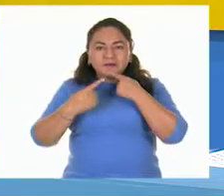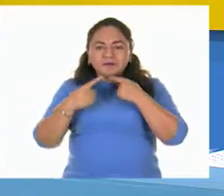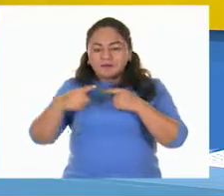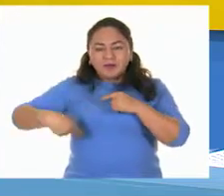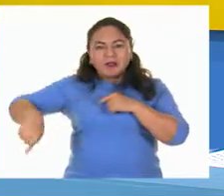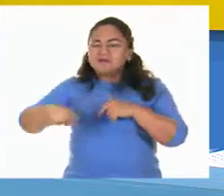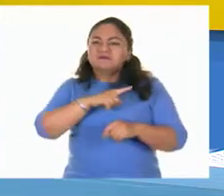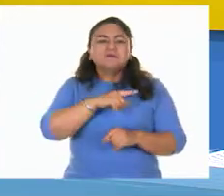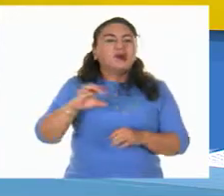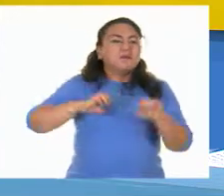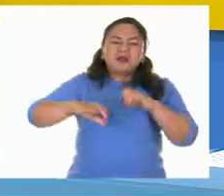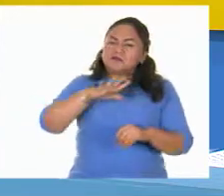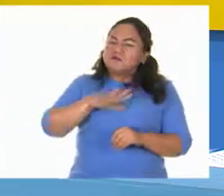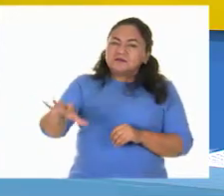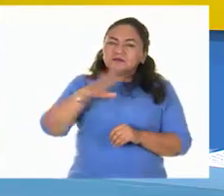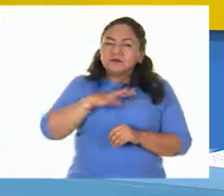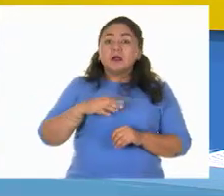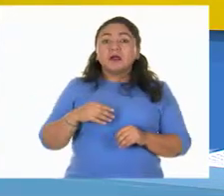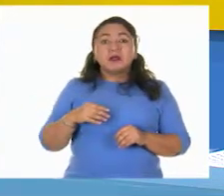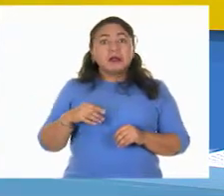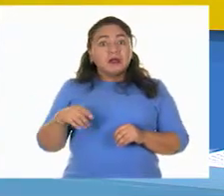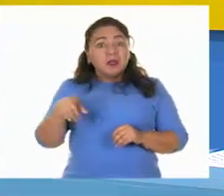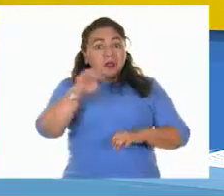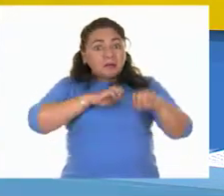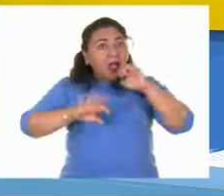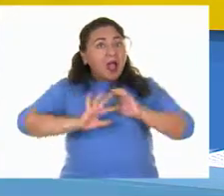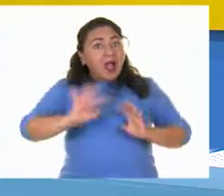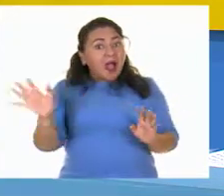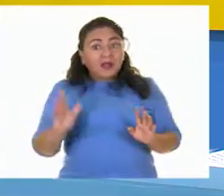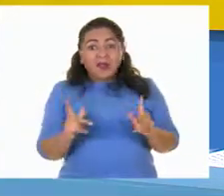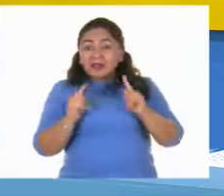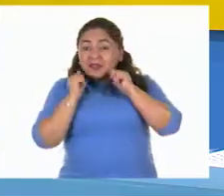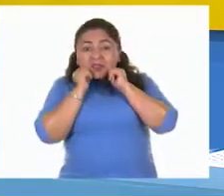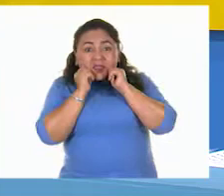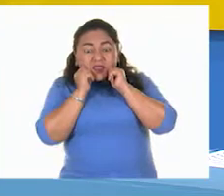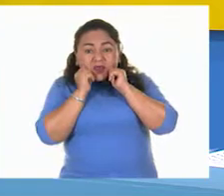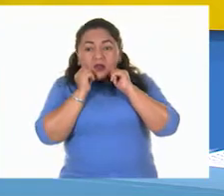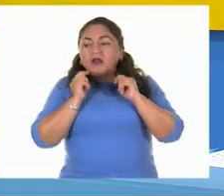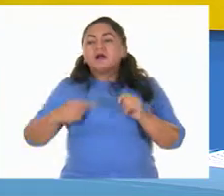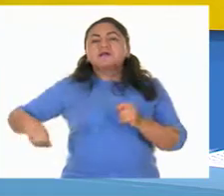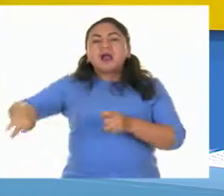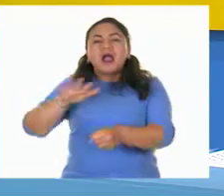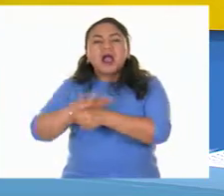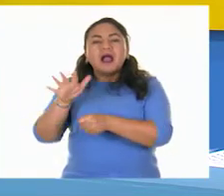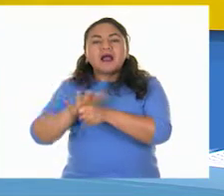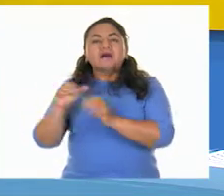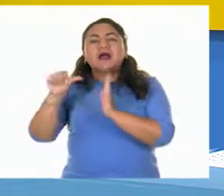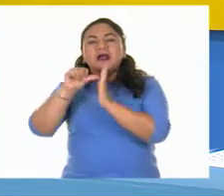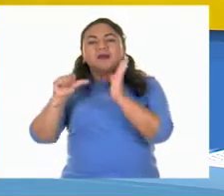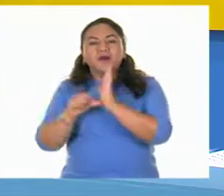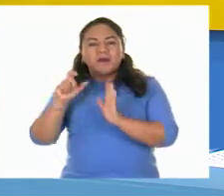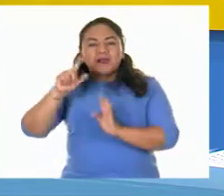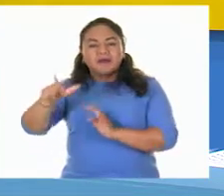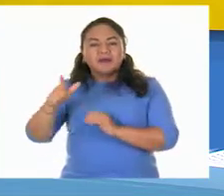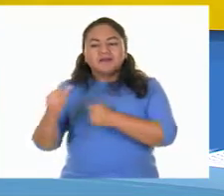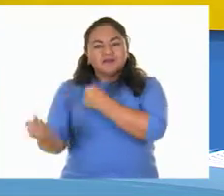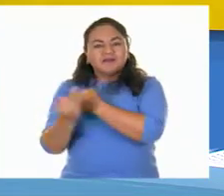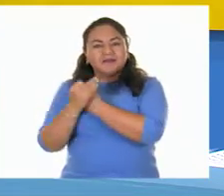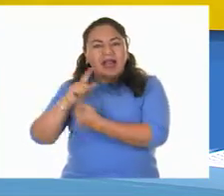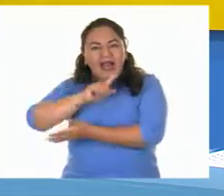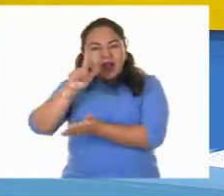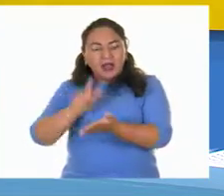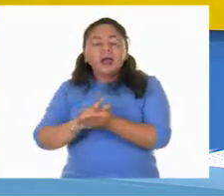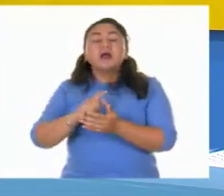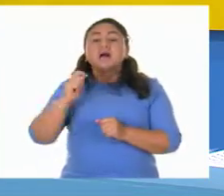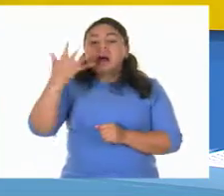estos trabajadores. Ante el desacato de las empresas y respaldados con el artículo 27 y la ley de expropiación, a las